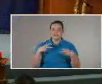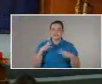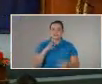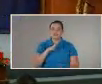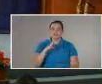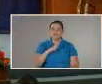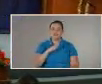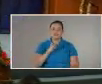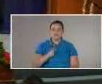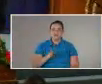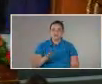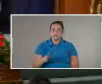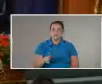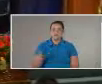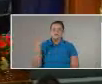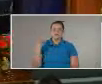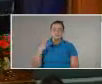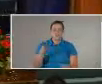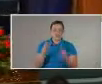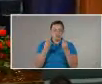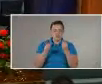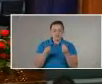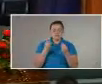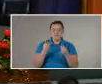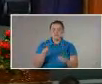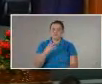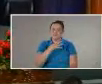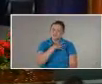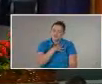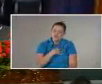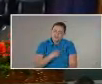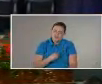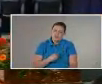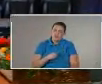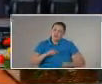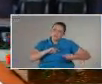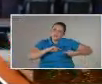Fue demasiado doloroso para mí.